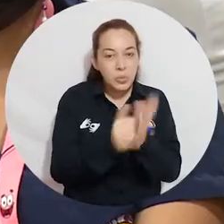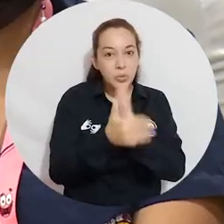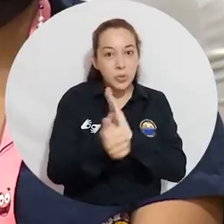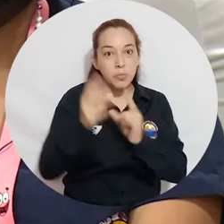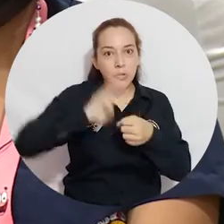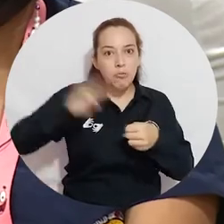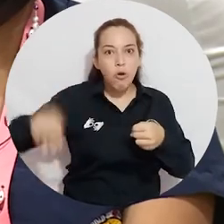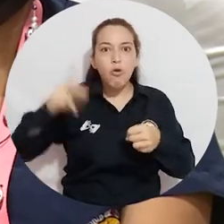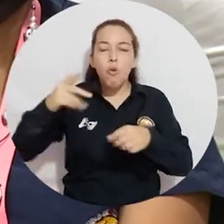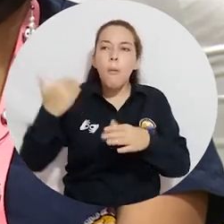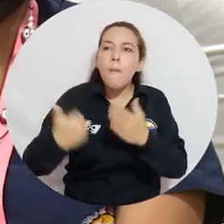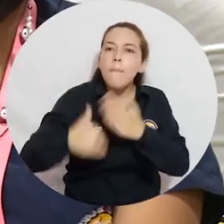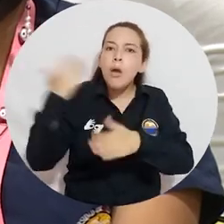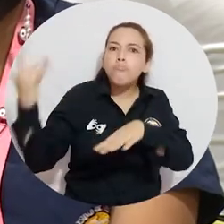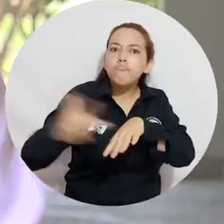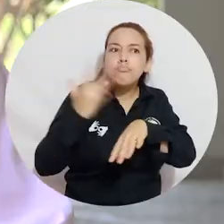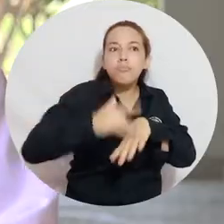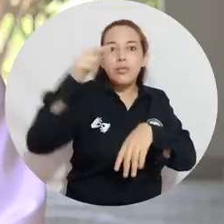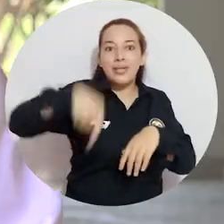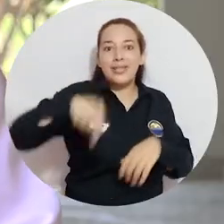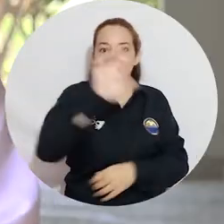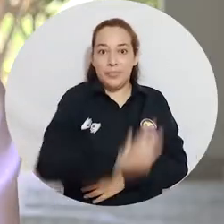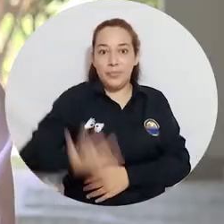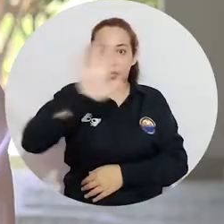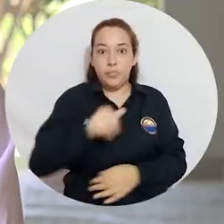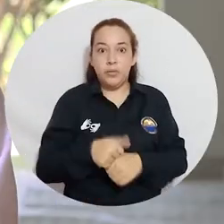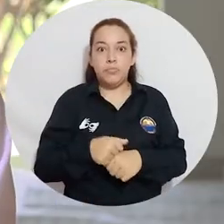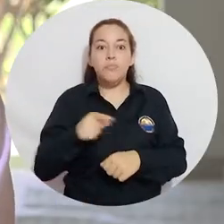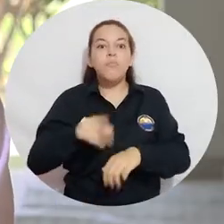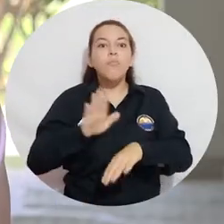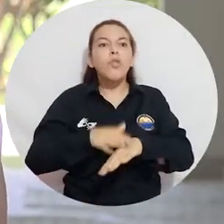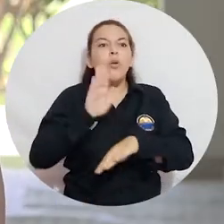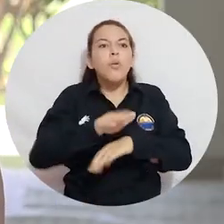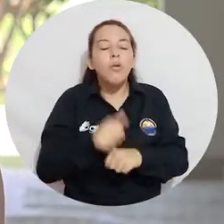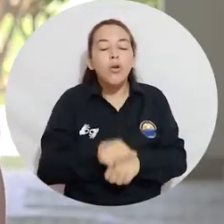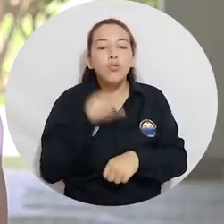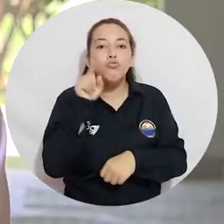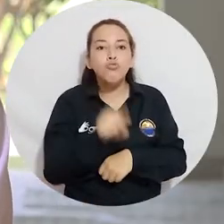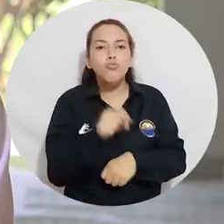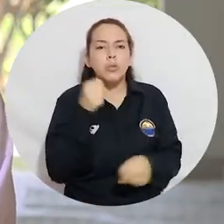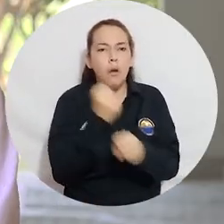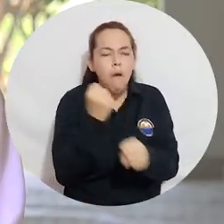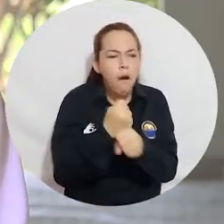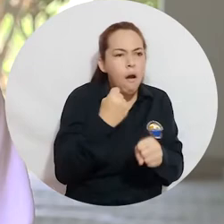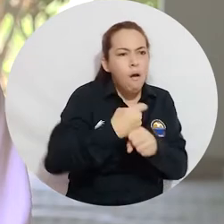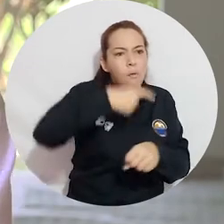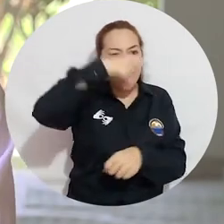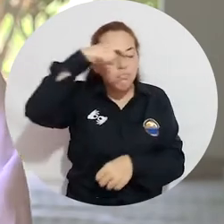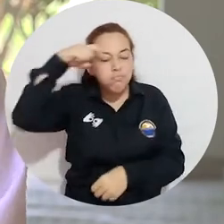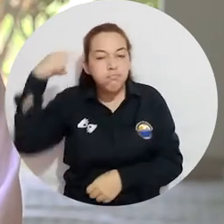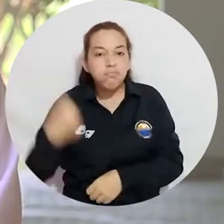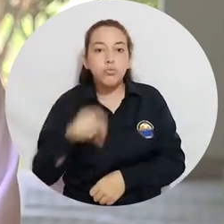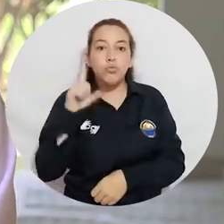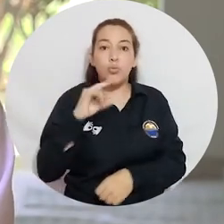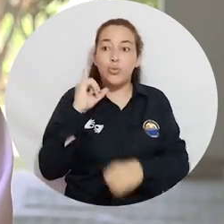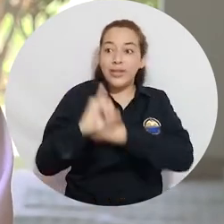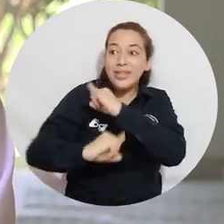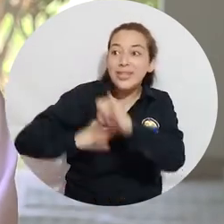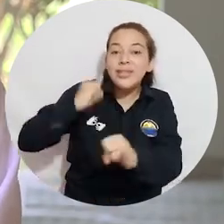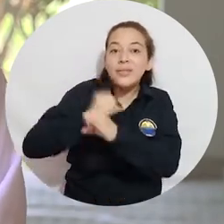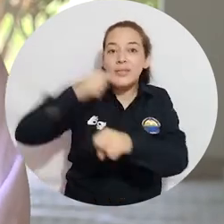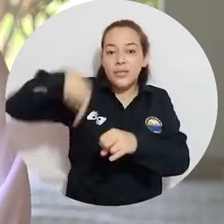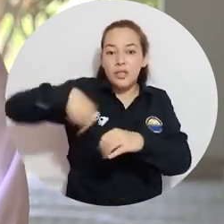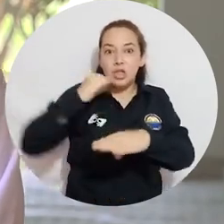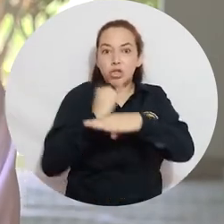cobertura de la iniciativa en el departamento. Esto es consecuencia de un trabajo de visibilización internacional que viene haciendo la